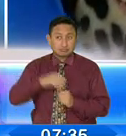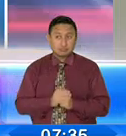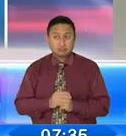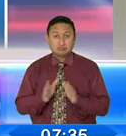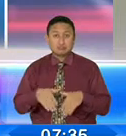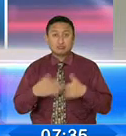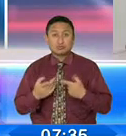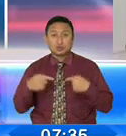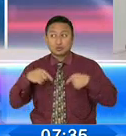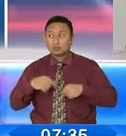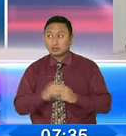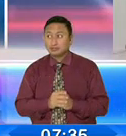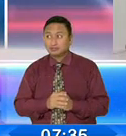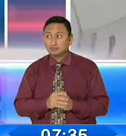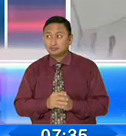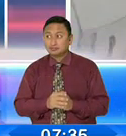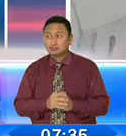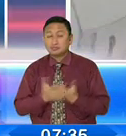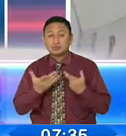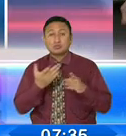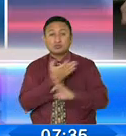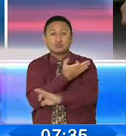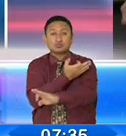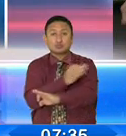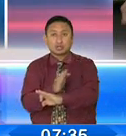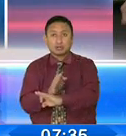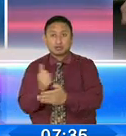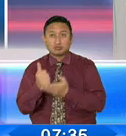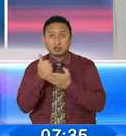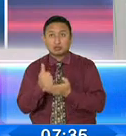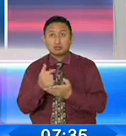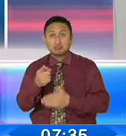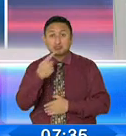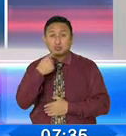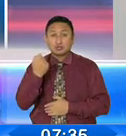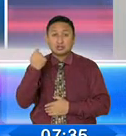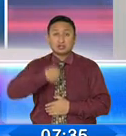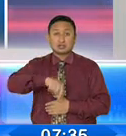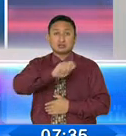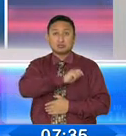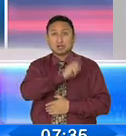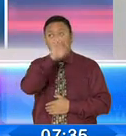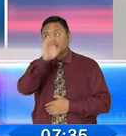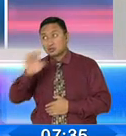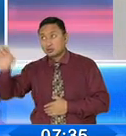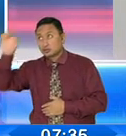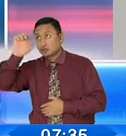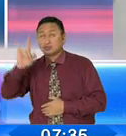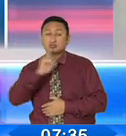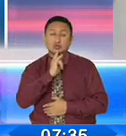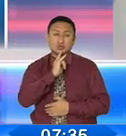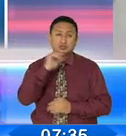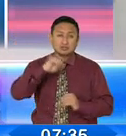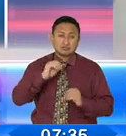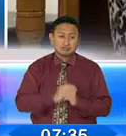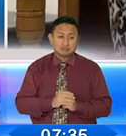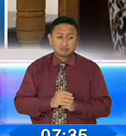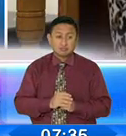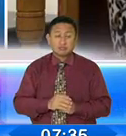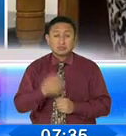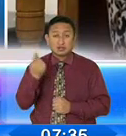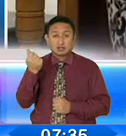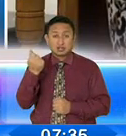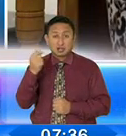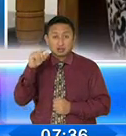sí existe algún tratamiento. Ellos han hablado de España, o sea, de las Europas, algo en Estados Unidos, que a través de este dinero, que